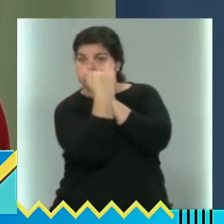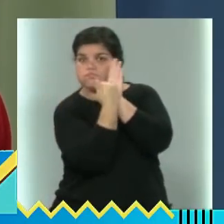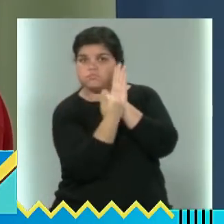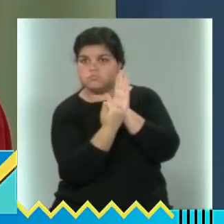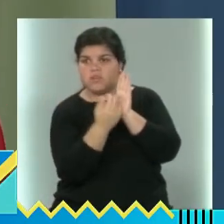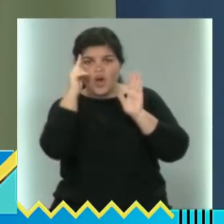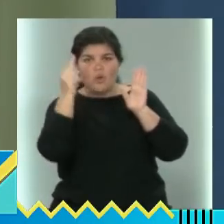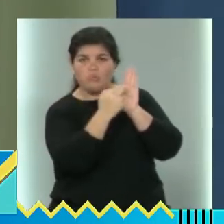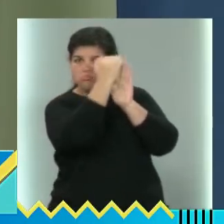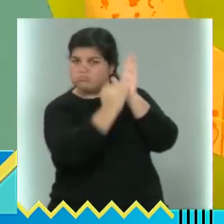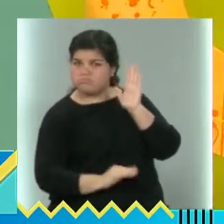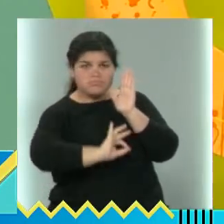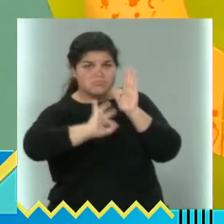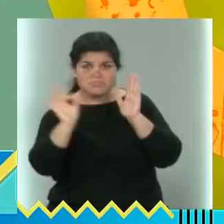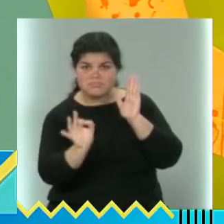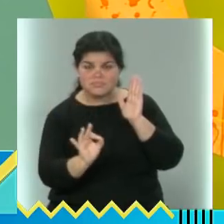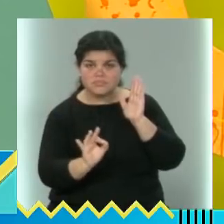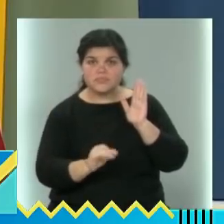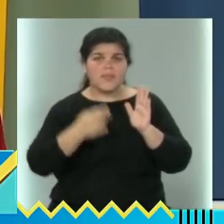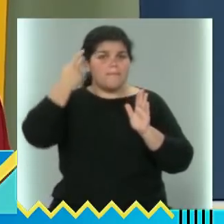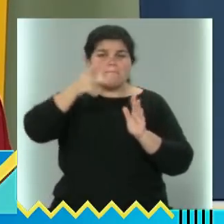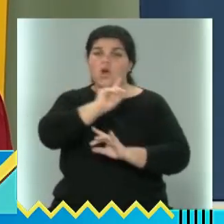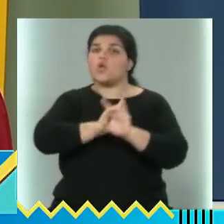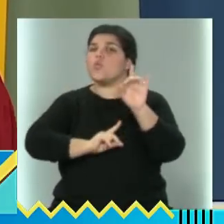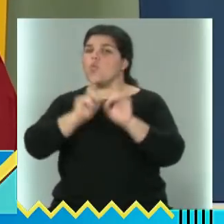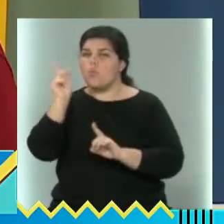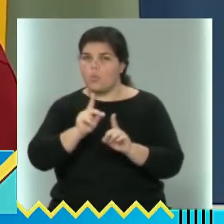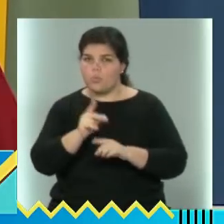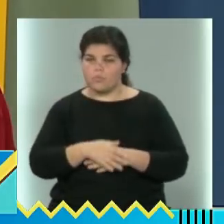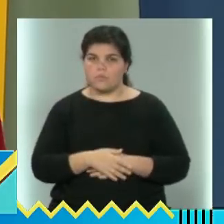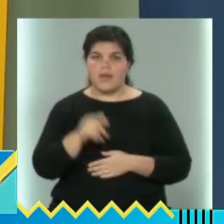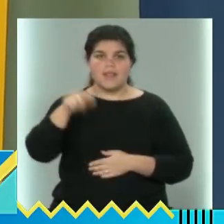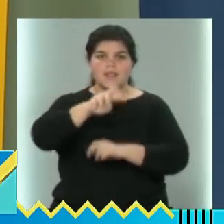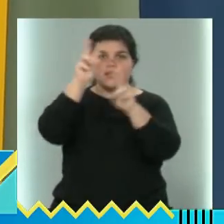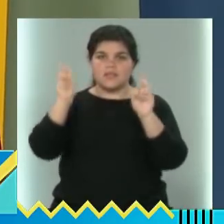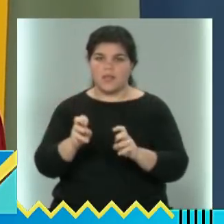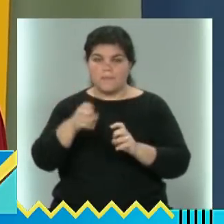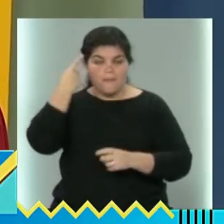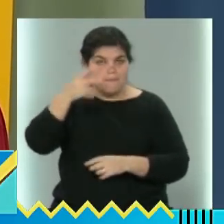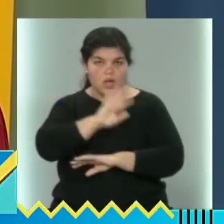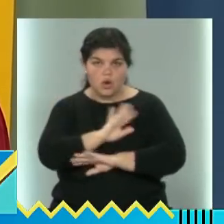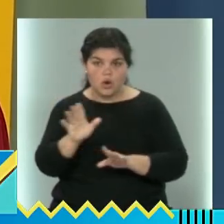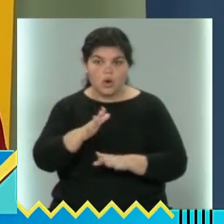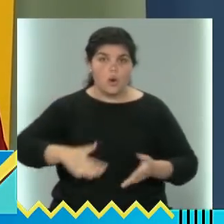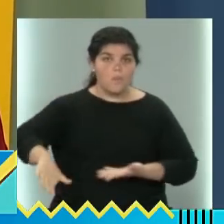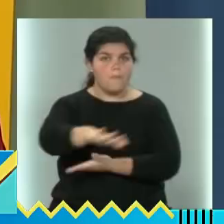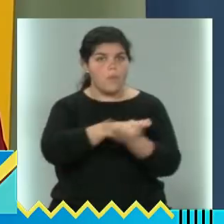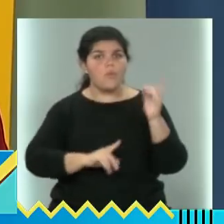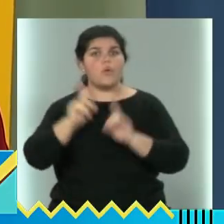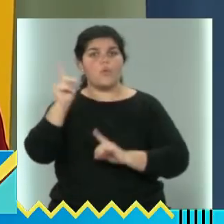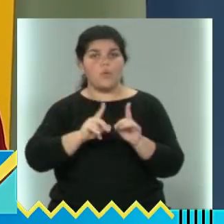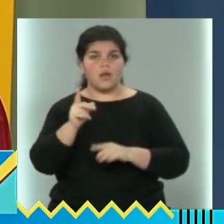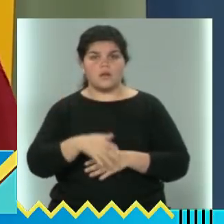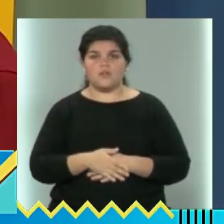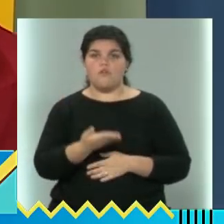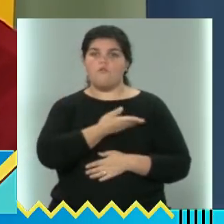de ellas fue implementada. Y la más grave de todas, respecto del tema más sensible para la población, que se refiere a la de los